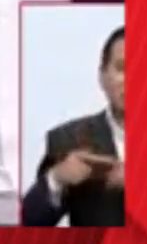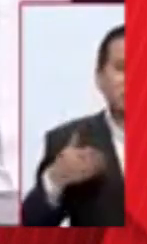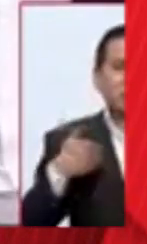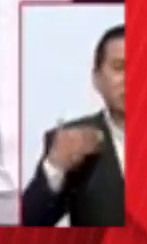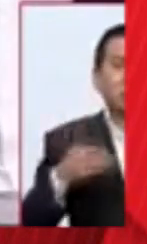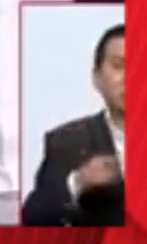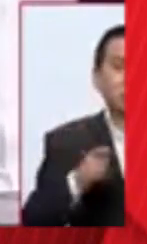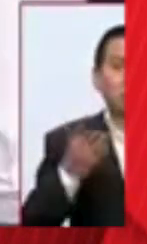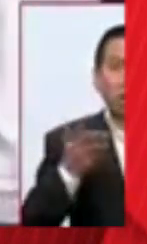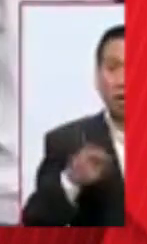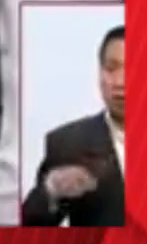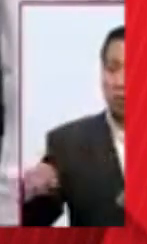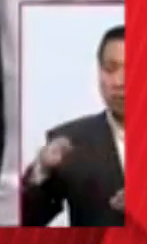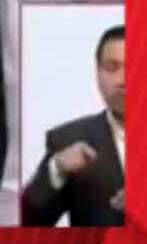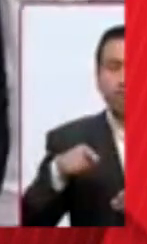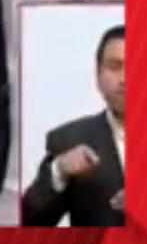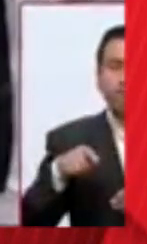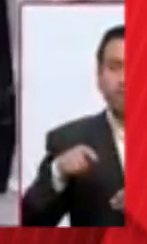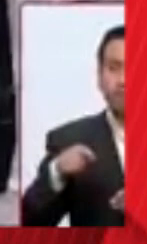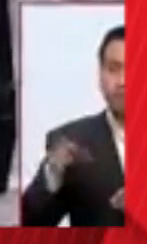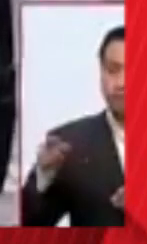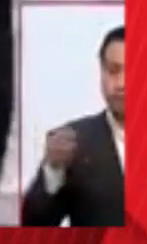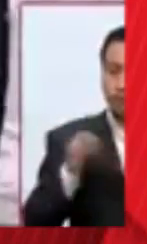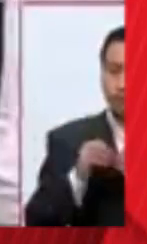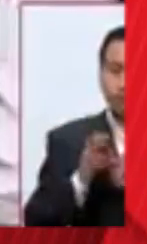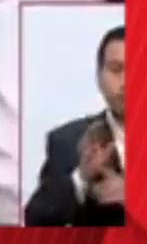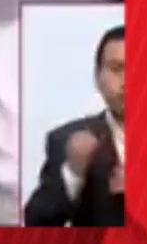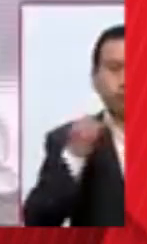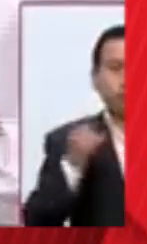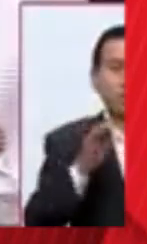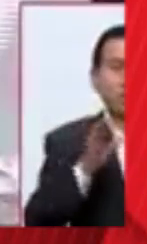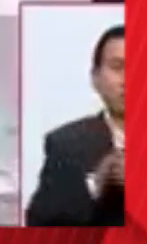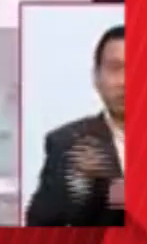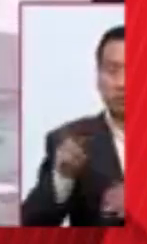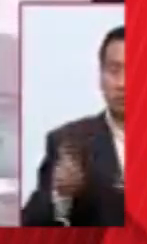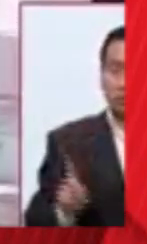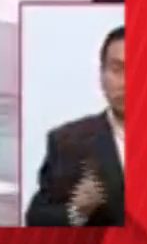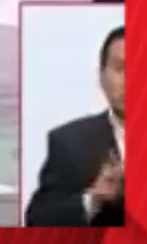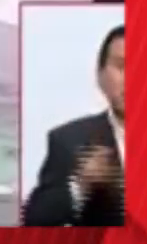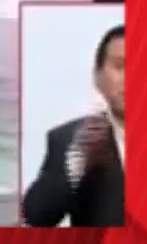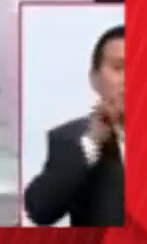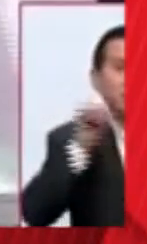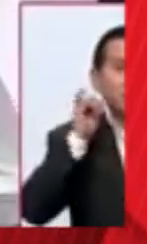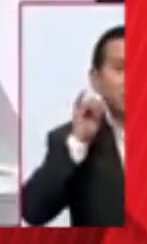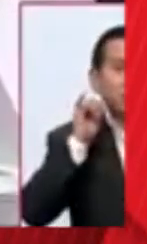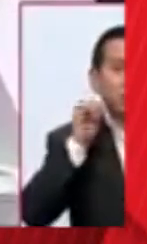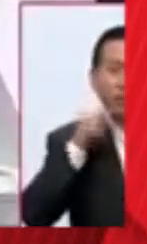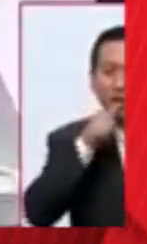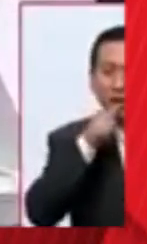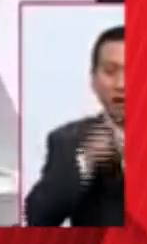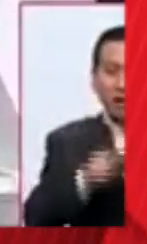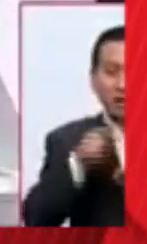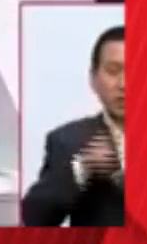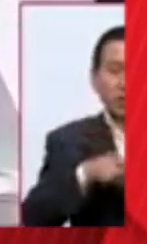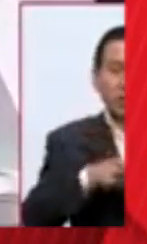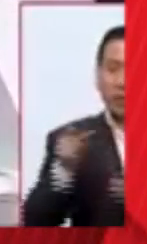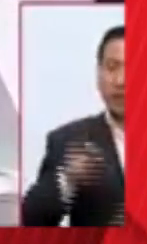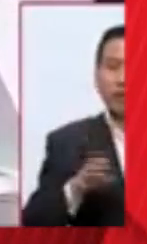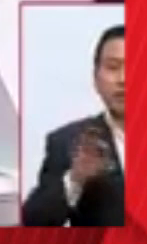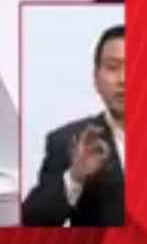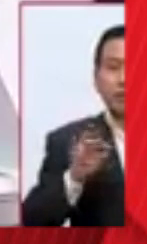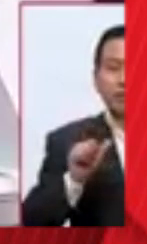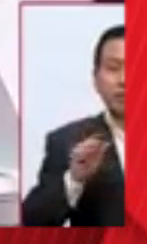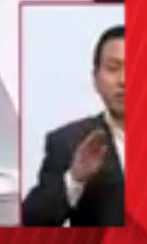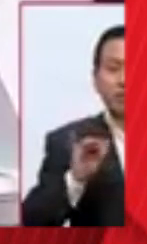pero ya hay datos como, por ejemplo, el que se conocía ayer de esta carta de Fabián